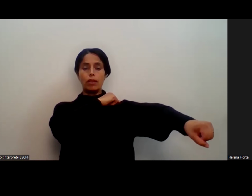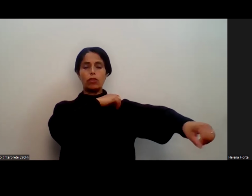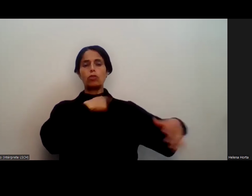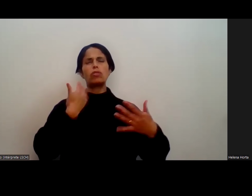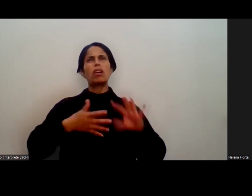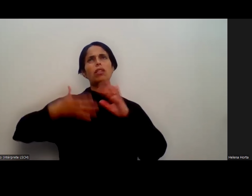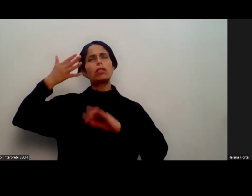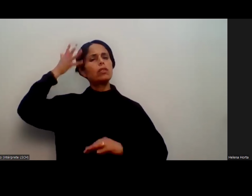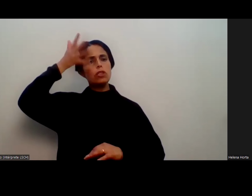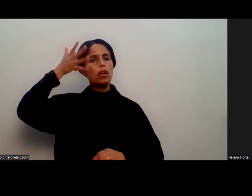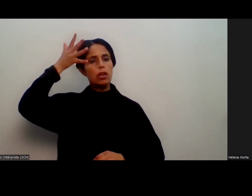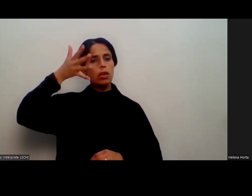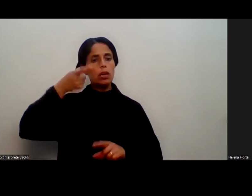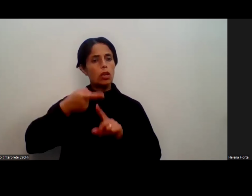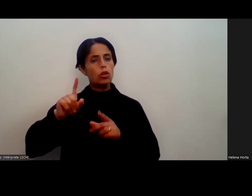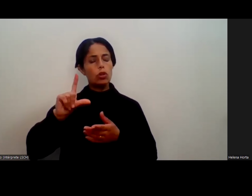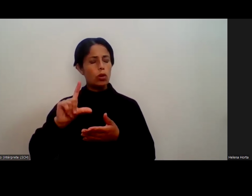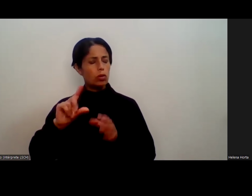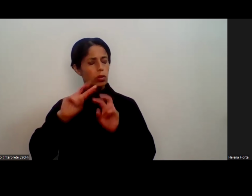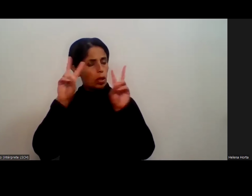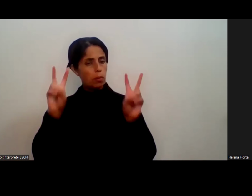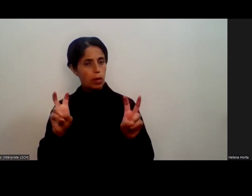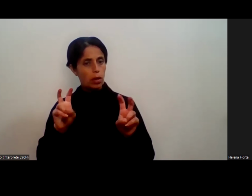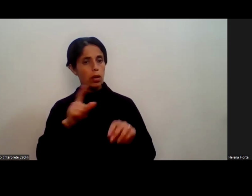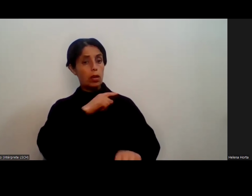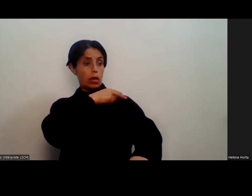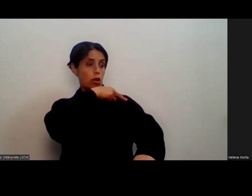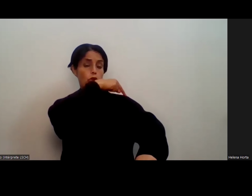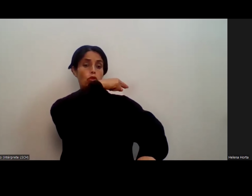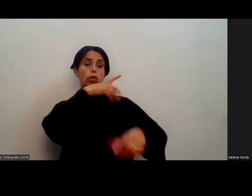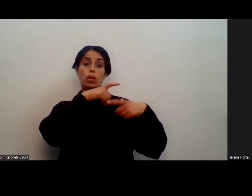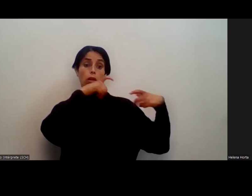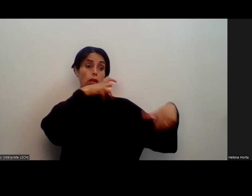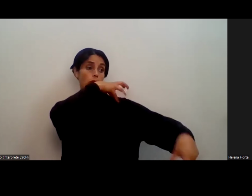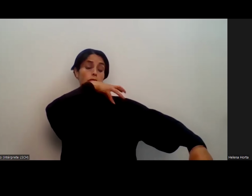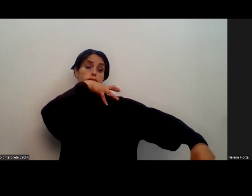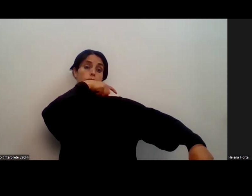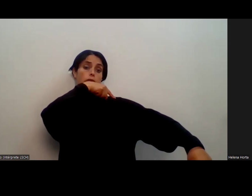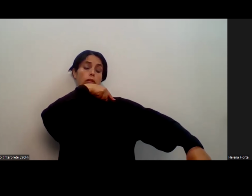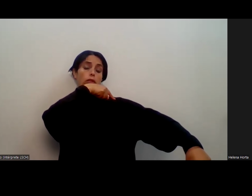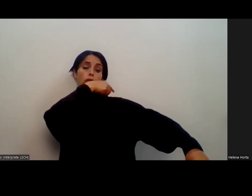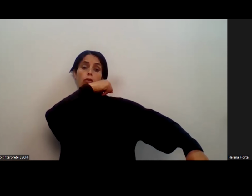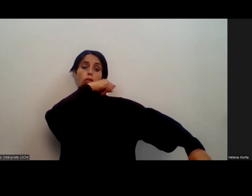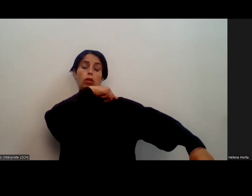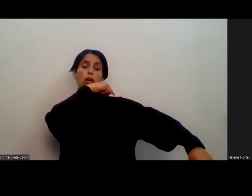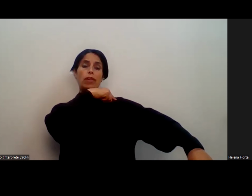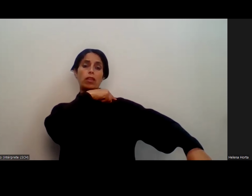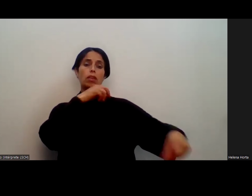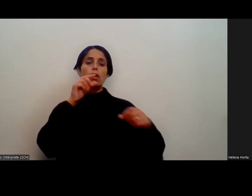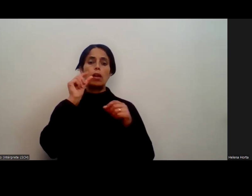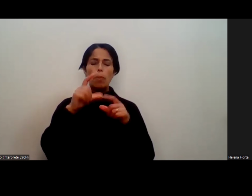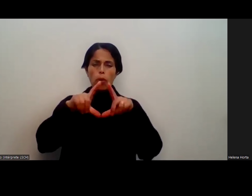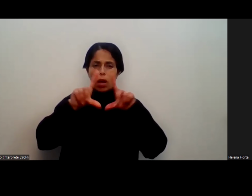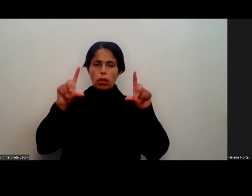sobre eso, que es otro mundo, dentro del mismo norte grande, pero es otro mundo. Allí las pocas tabletas